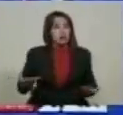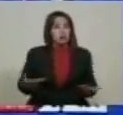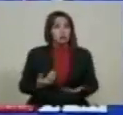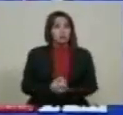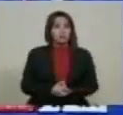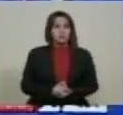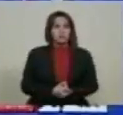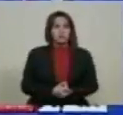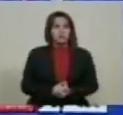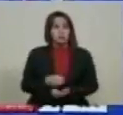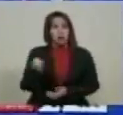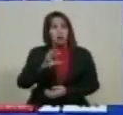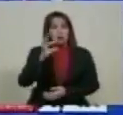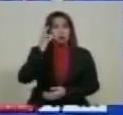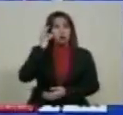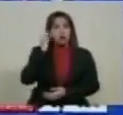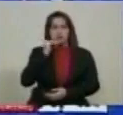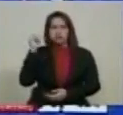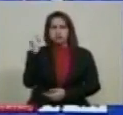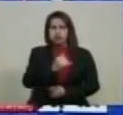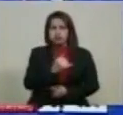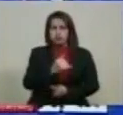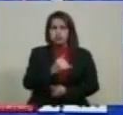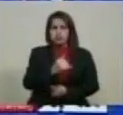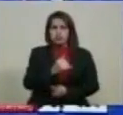Cuando una mujer denuncia, debe actuarse rápido.